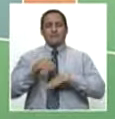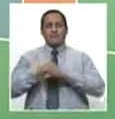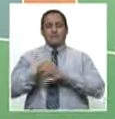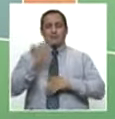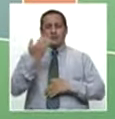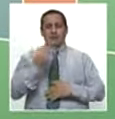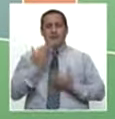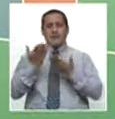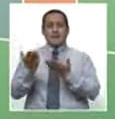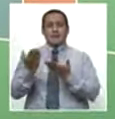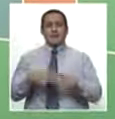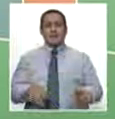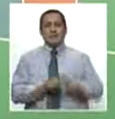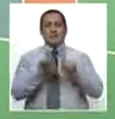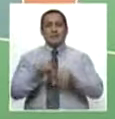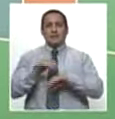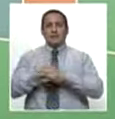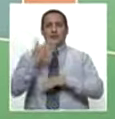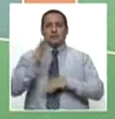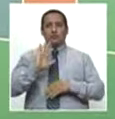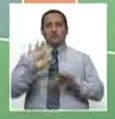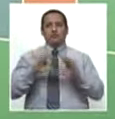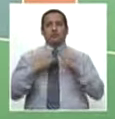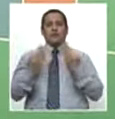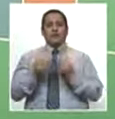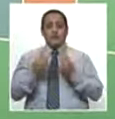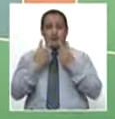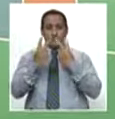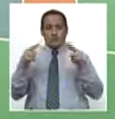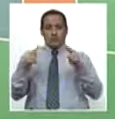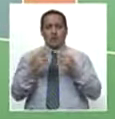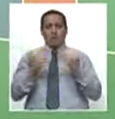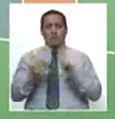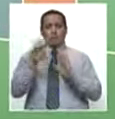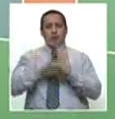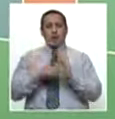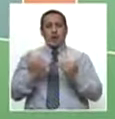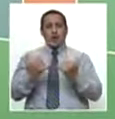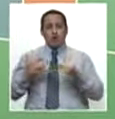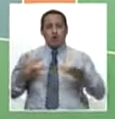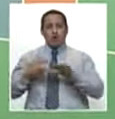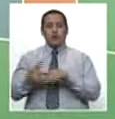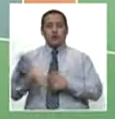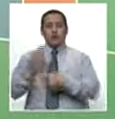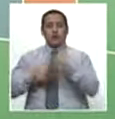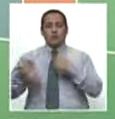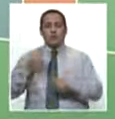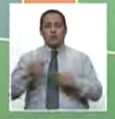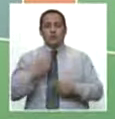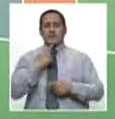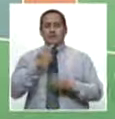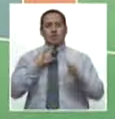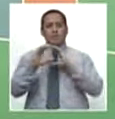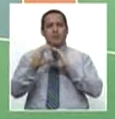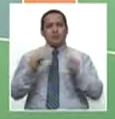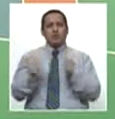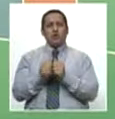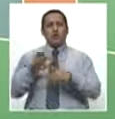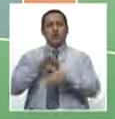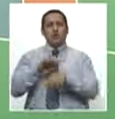Felicitaciones para ti, José David, y saludos para tu familia también que está viendo el programa. Vamos a una pausa y al volver estaremos